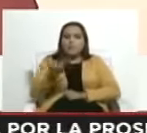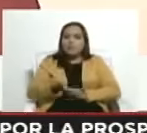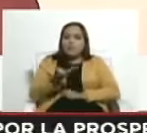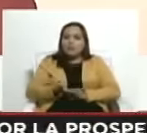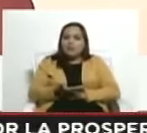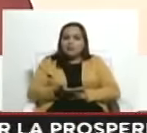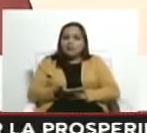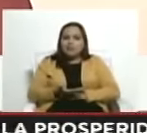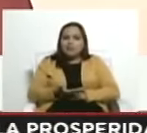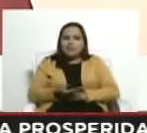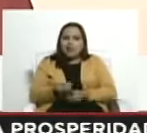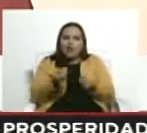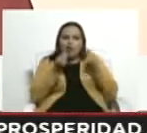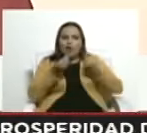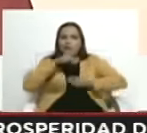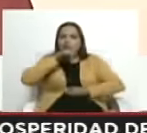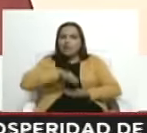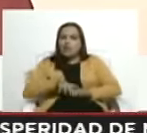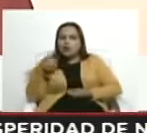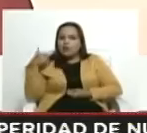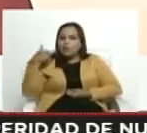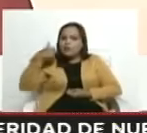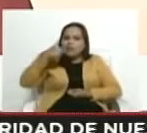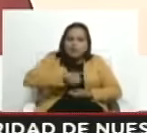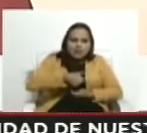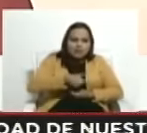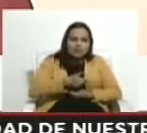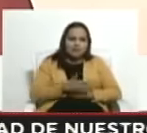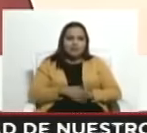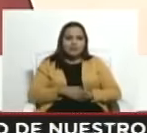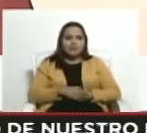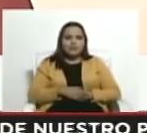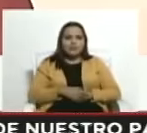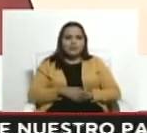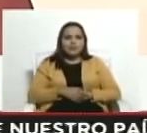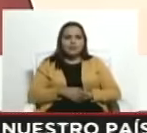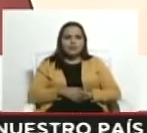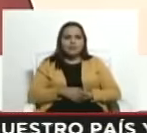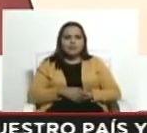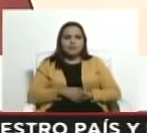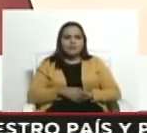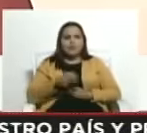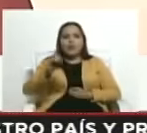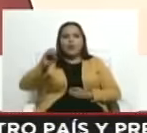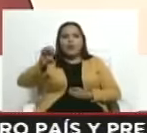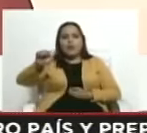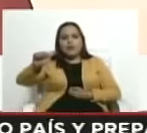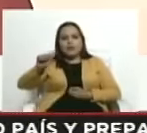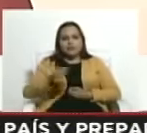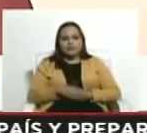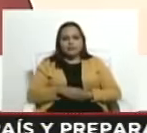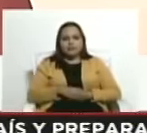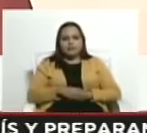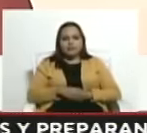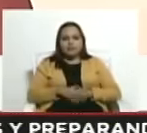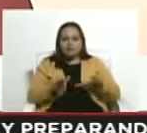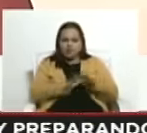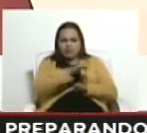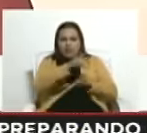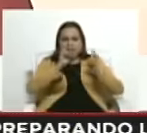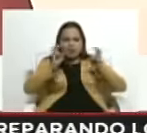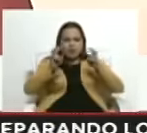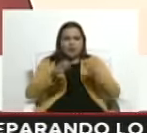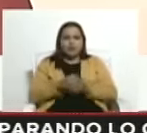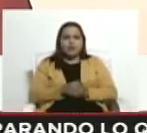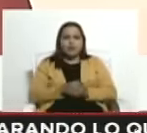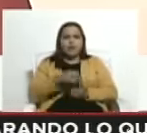ha sido la posición histórica de la OEA en estos casos. ¿La OEA